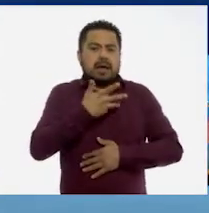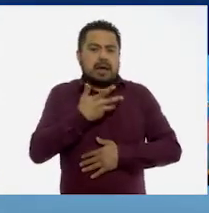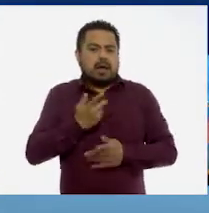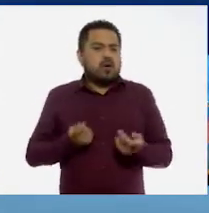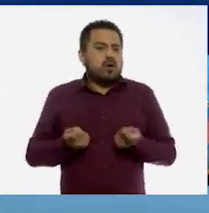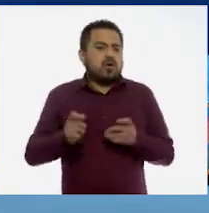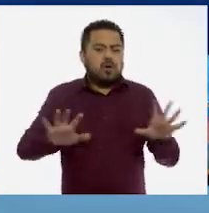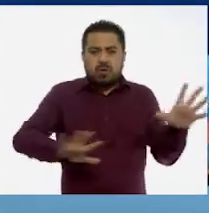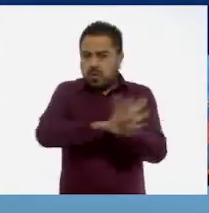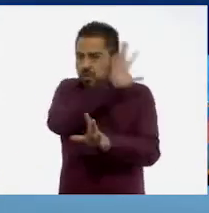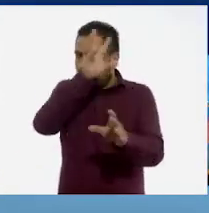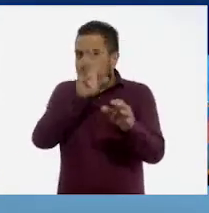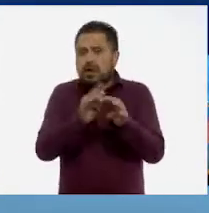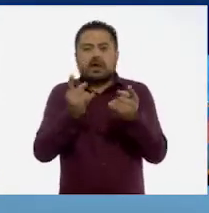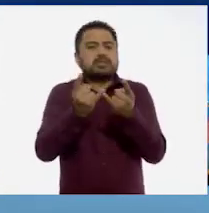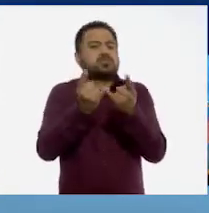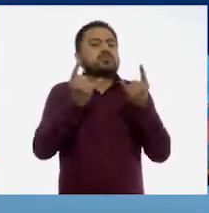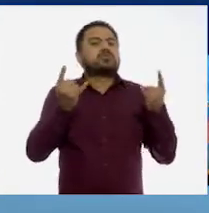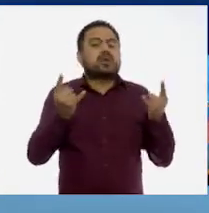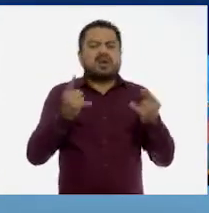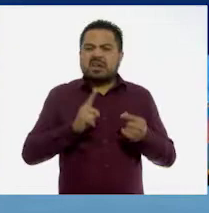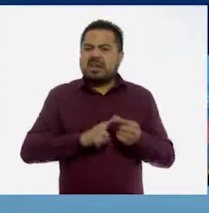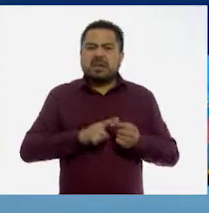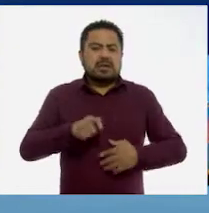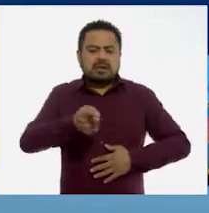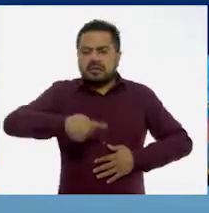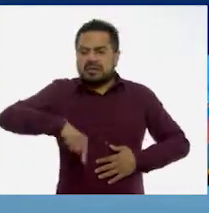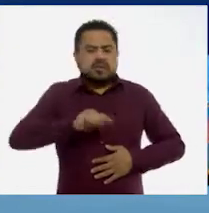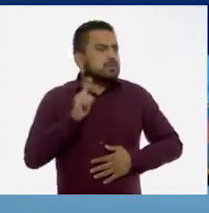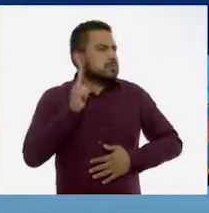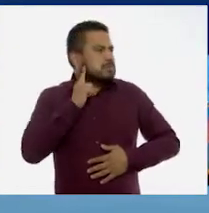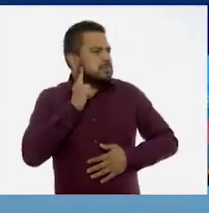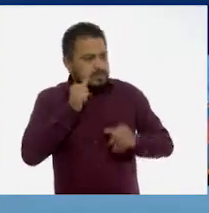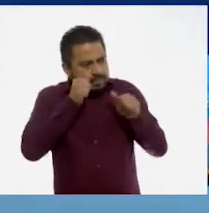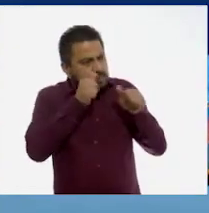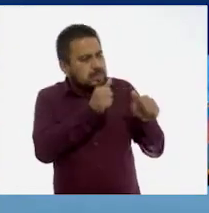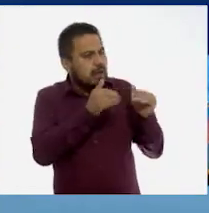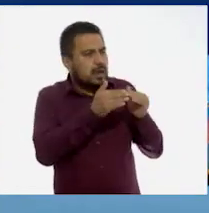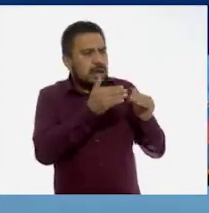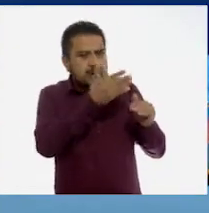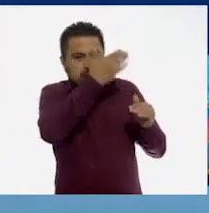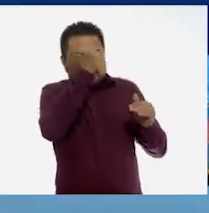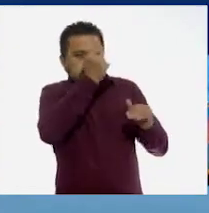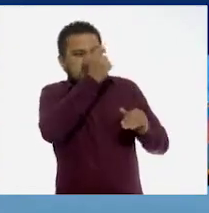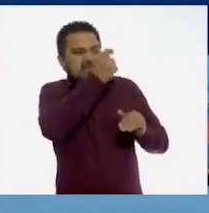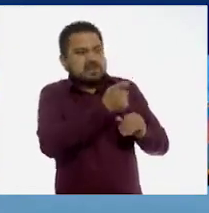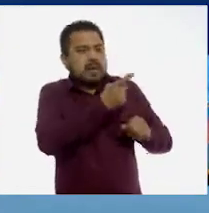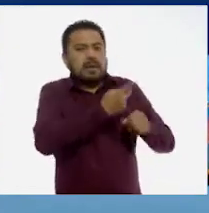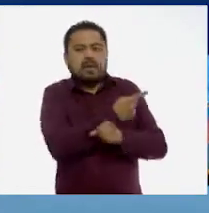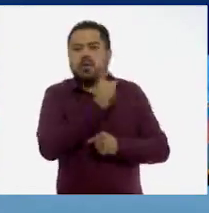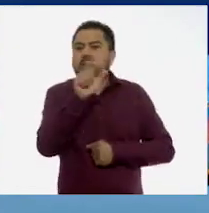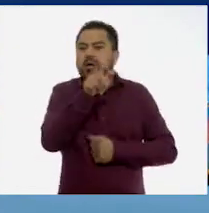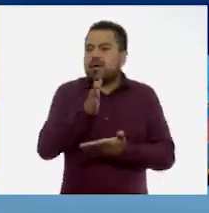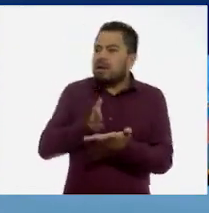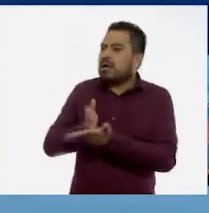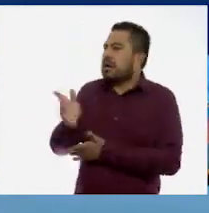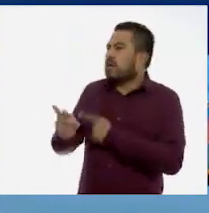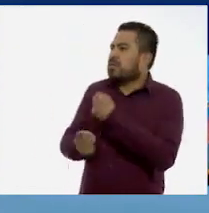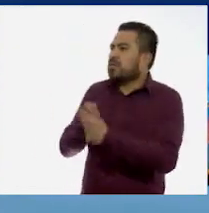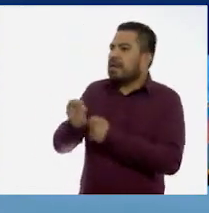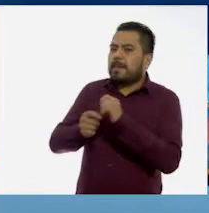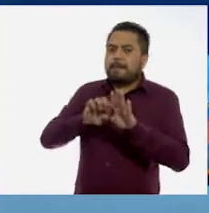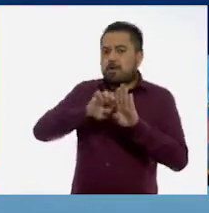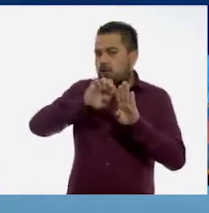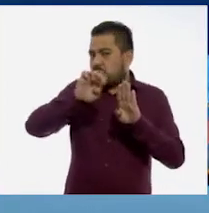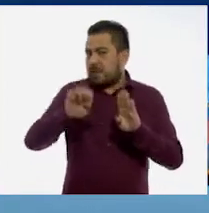control absoluto de la historia. Quienes te escuchen en casa obviamente no saben lo que te pasó cuando fuiste a la tienda, por